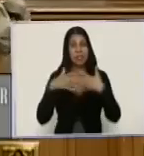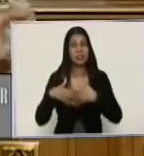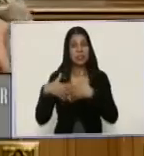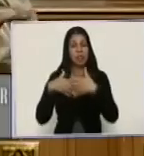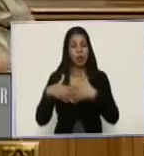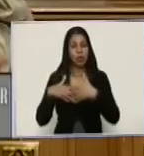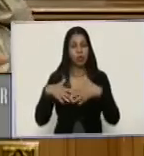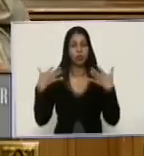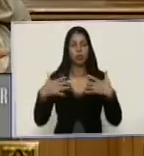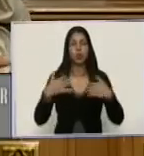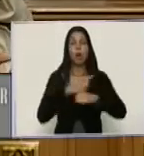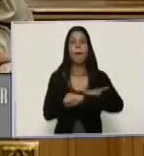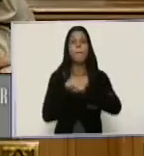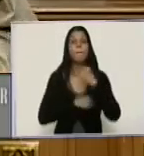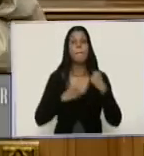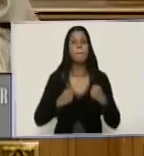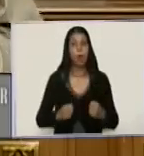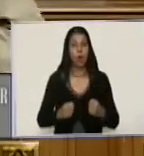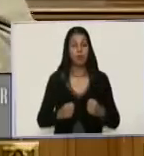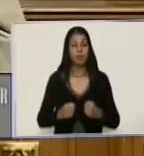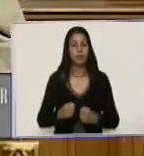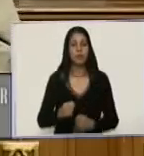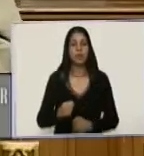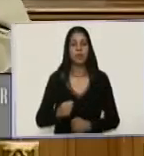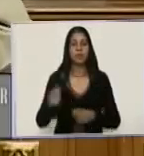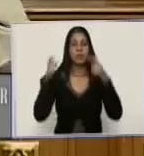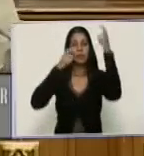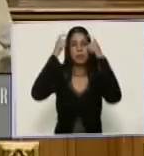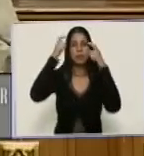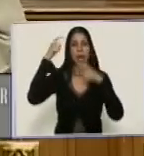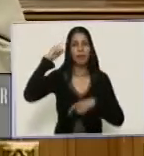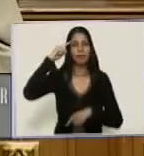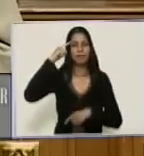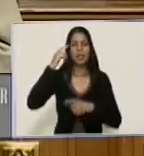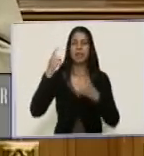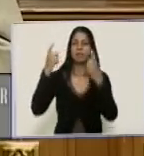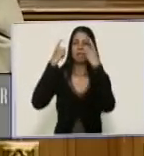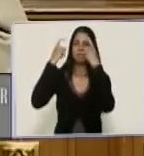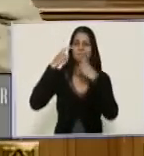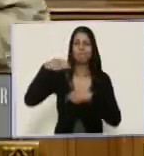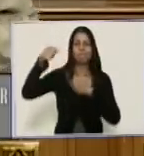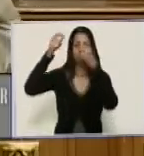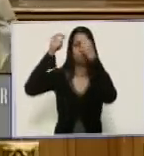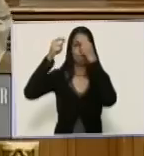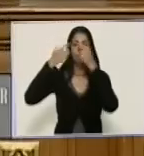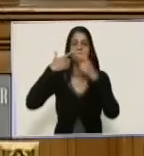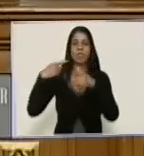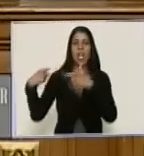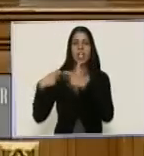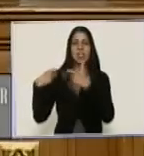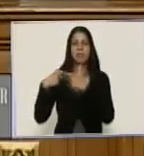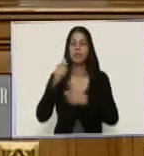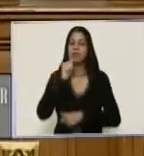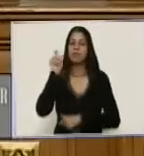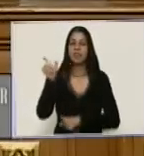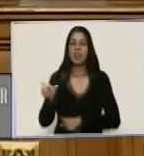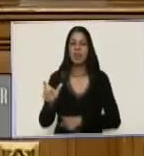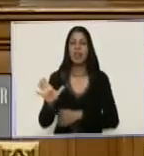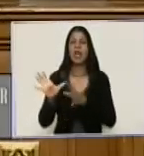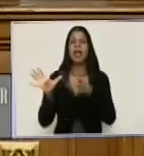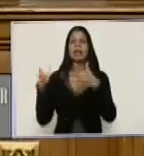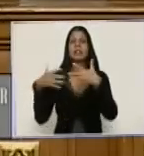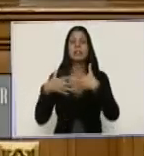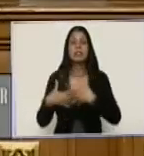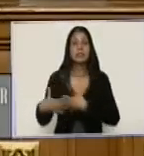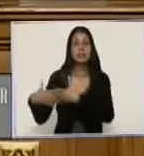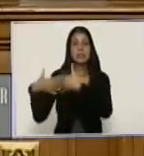más poderoso. El comandante Chávez nos lo repitió más de una vez. El enemigo es el